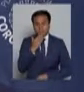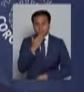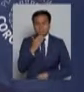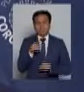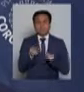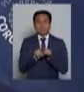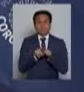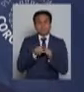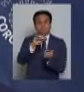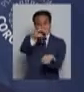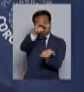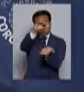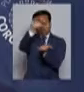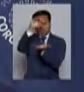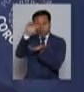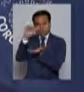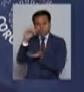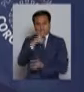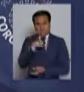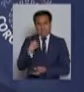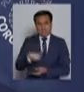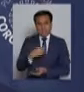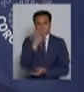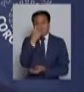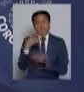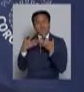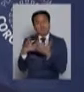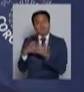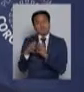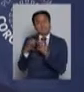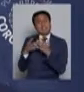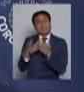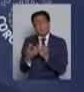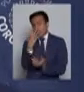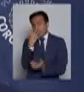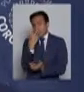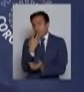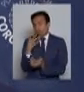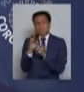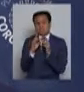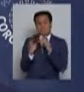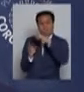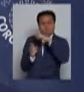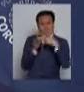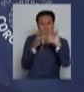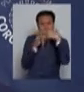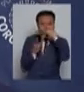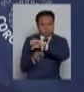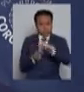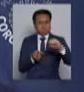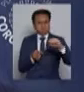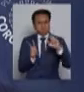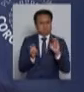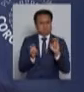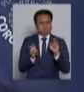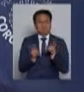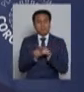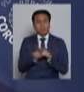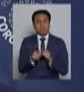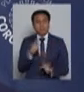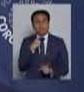carga que provenía fundamentalmente de China con respiradores ha sido requisada, no solo en Estados Unidos, sino respecto a la afectación